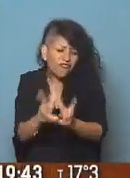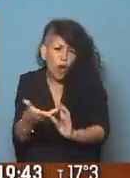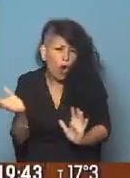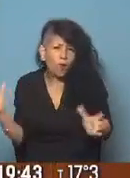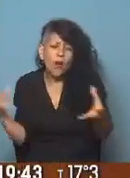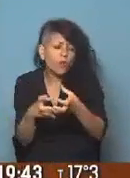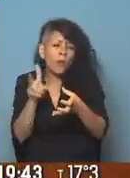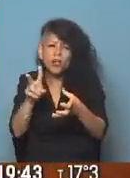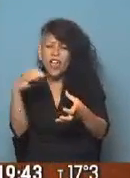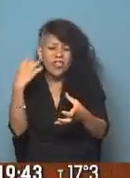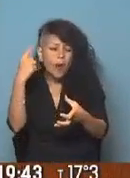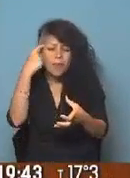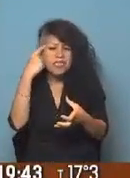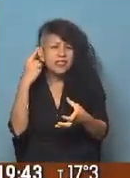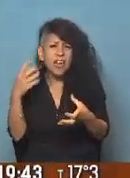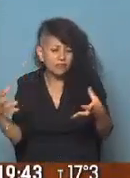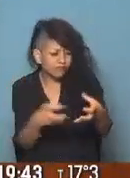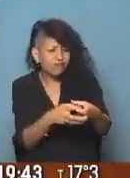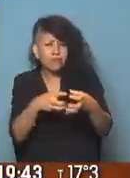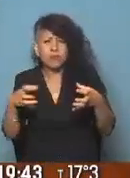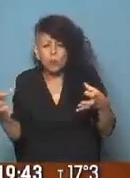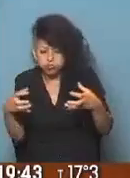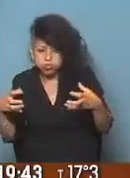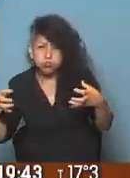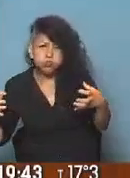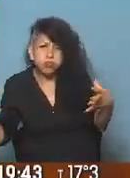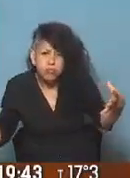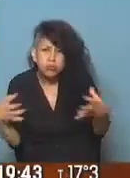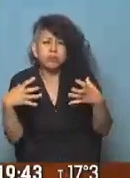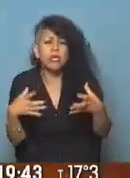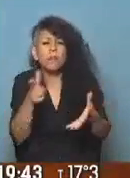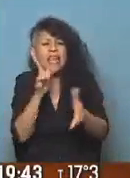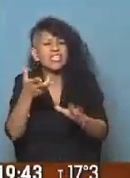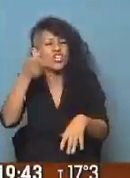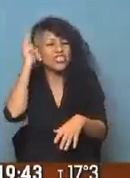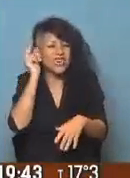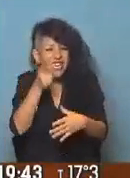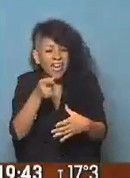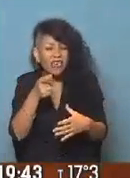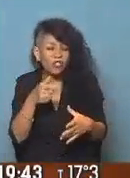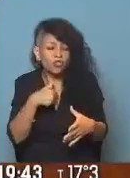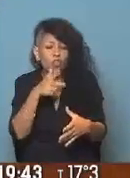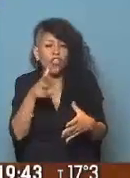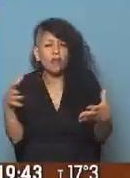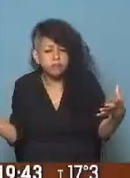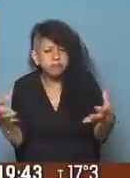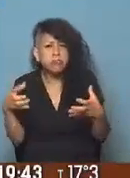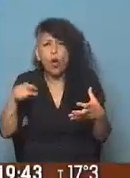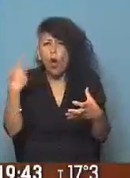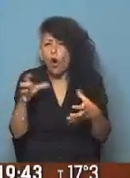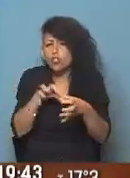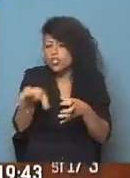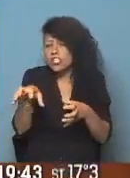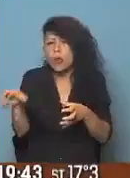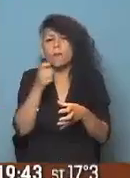frente electoral, a una nueva concertación al estilo la concertación chilena, le digo yo, donde podamos hablar con gente de otros sectores